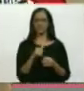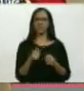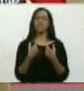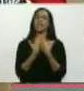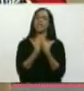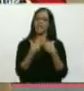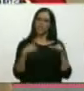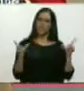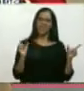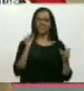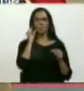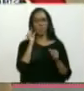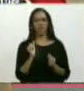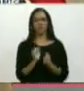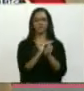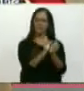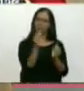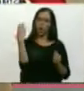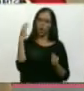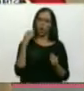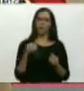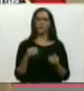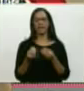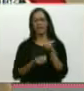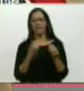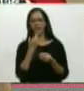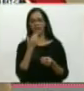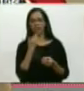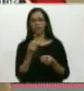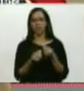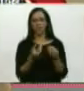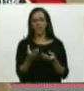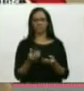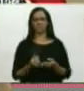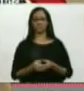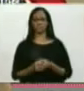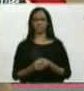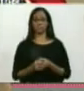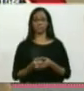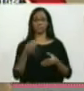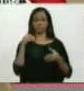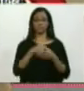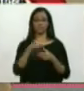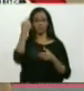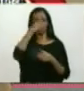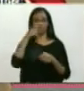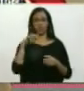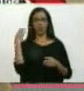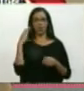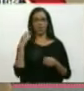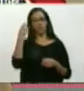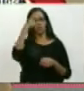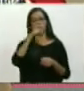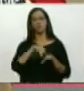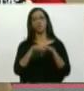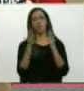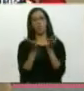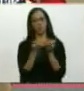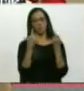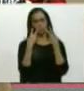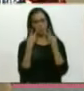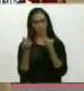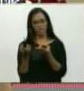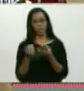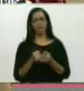la extraditen y hagan alguna diligencia con ella. Ahí está, bueno, el pueblo colombiano, pueblos del mundo, vean, conozcan